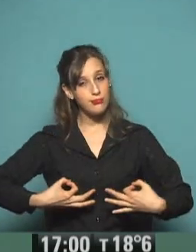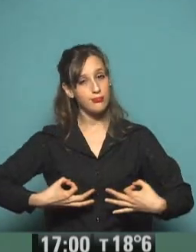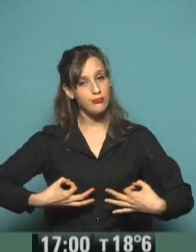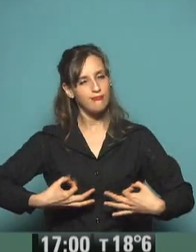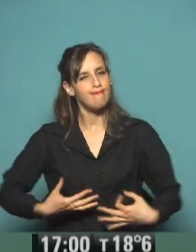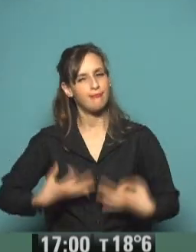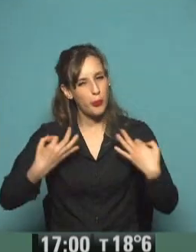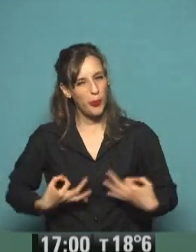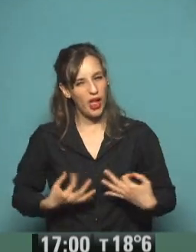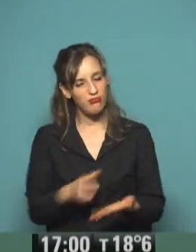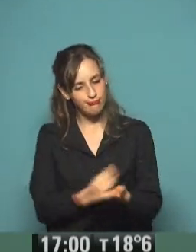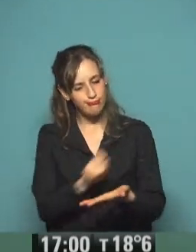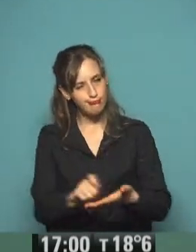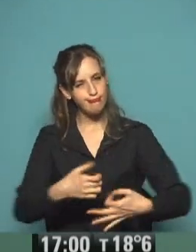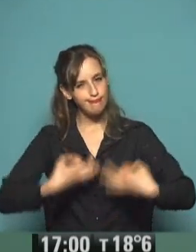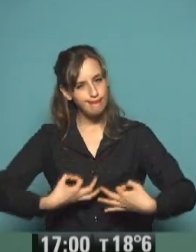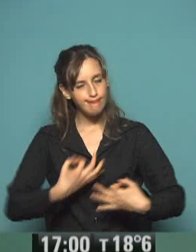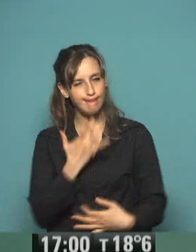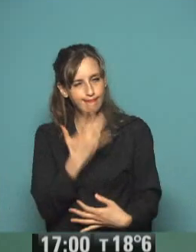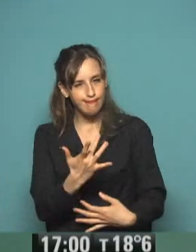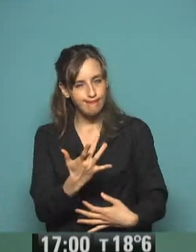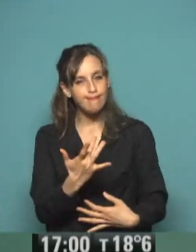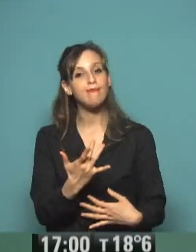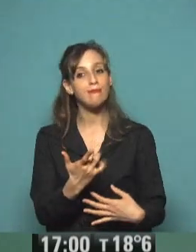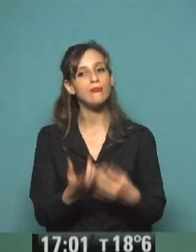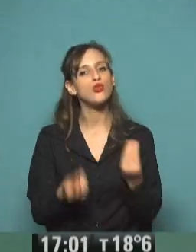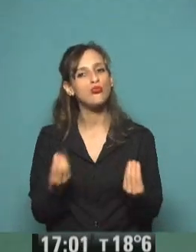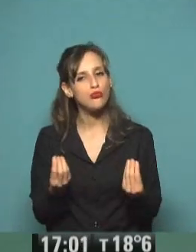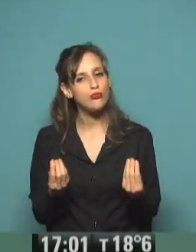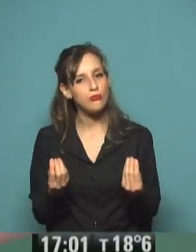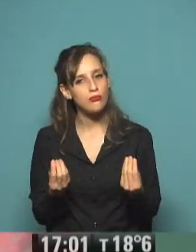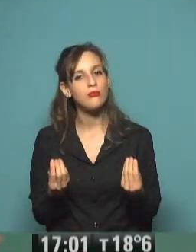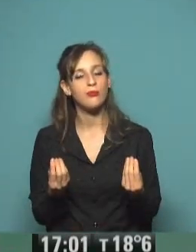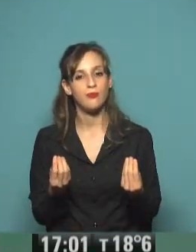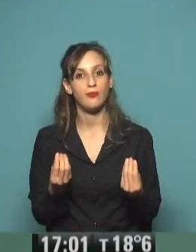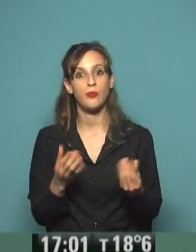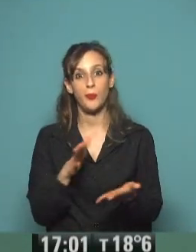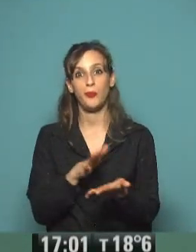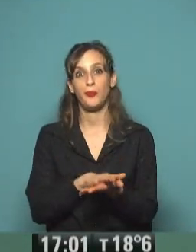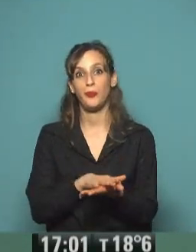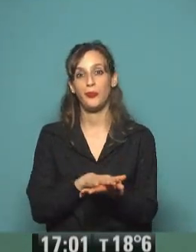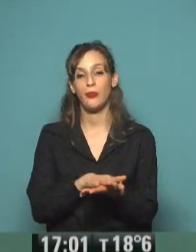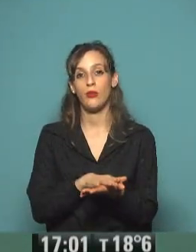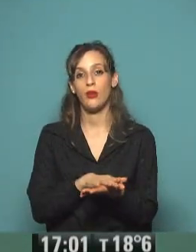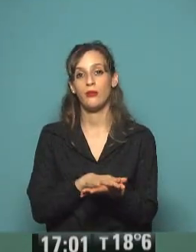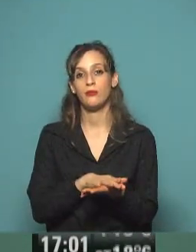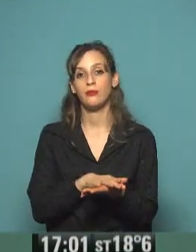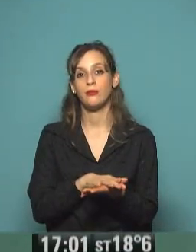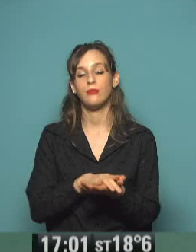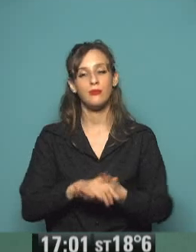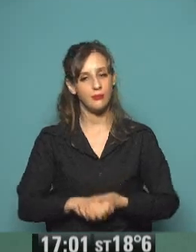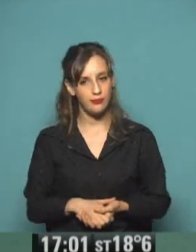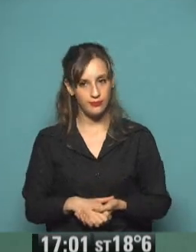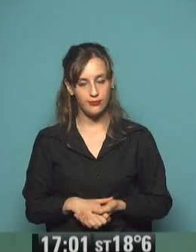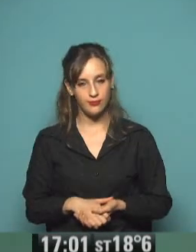presentación bien linda, bien amorosa, para presentar en nuestra galería, vamos